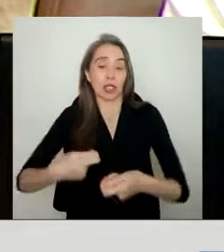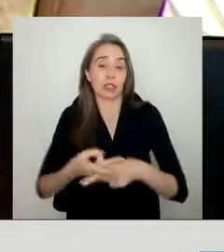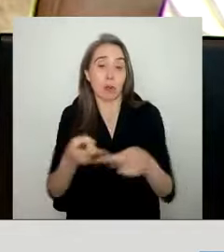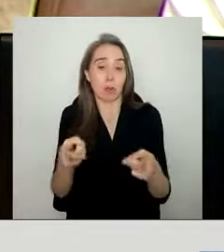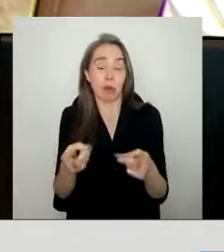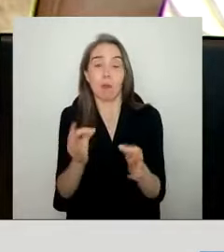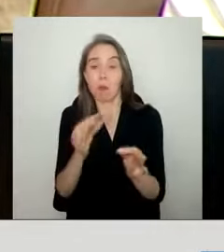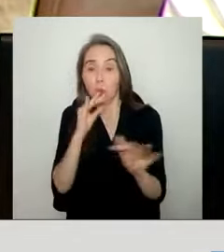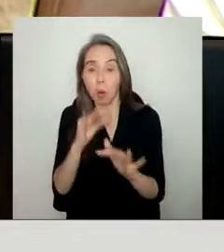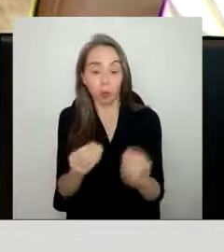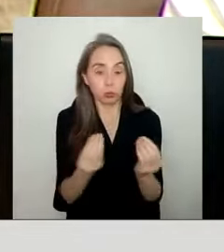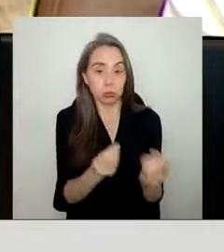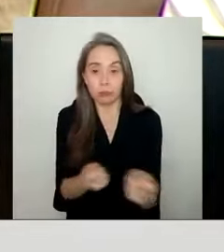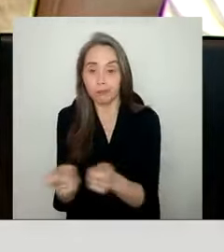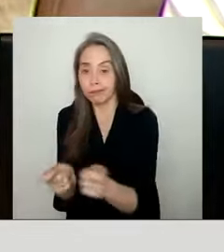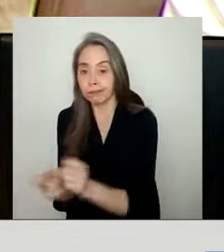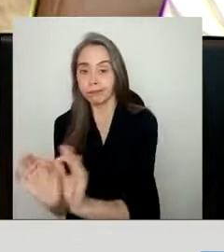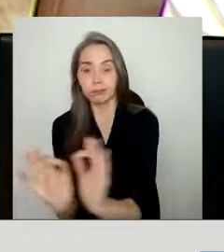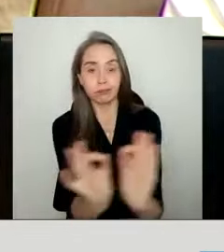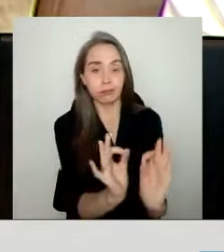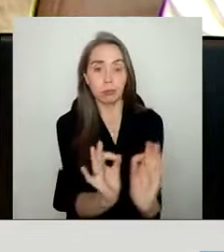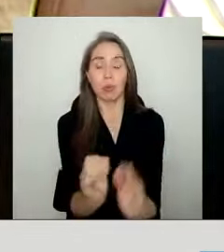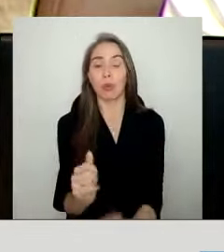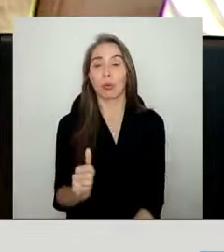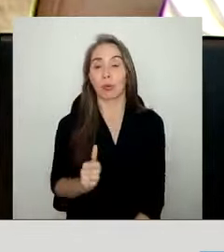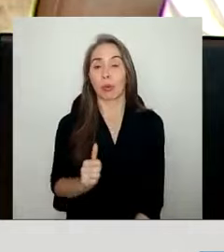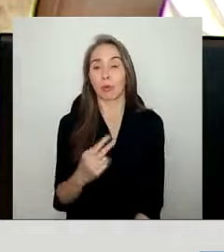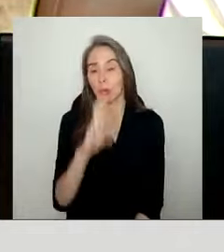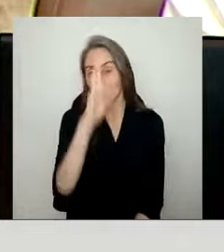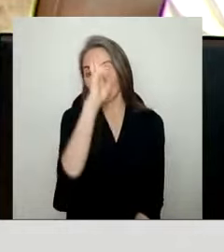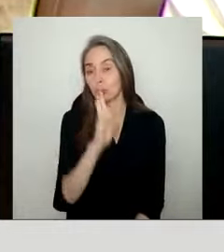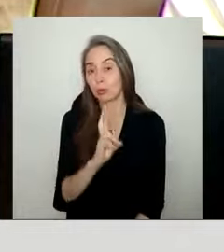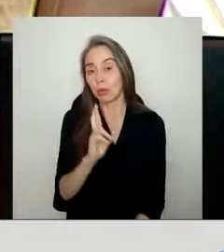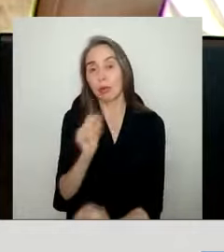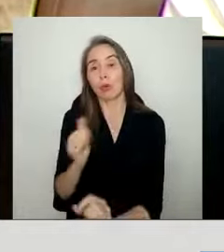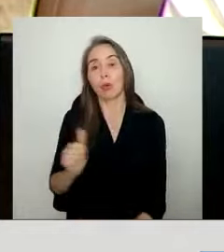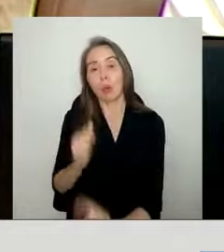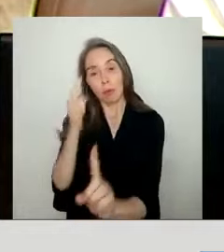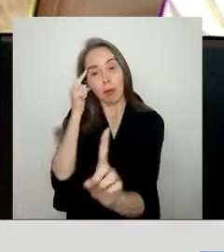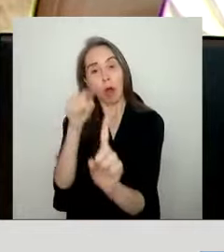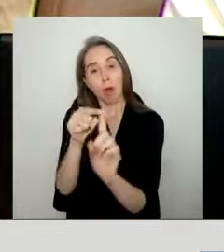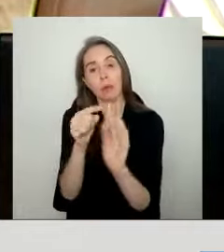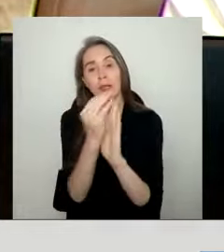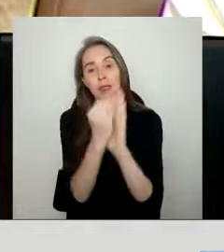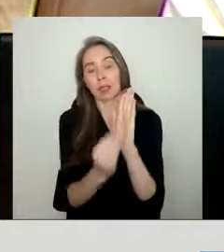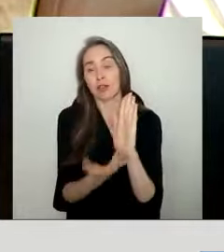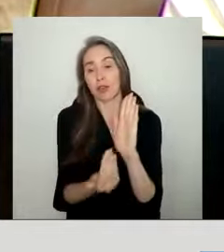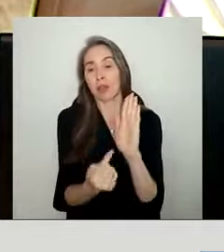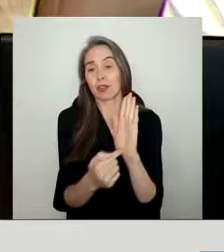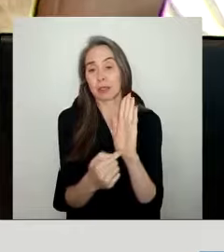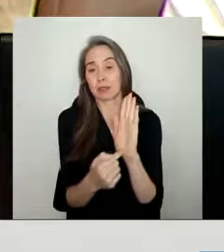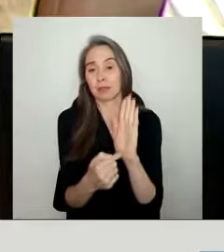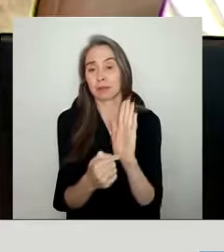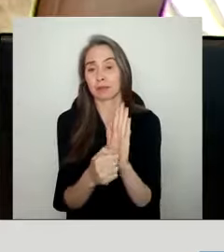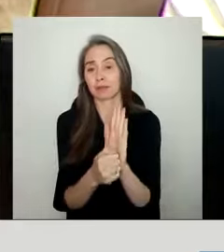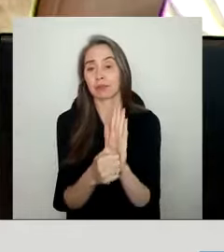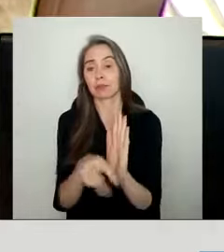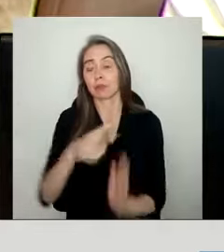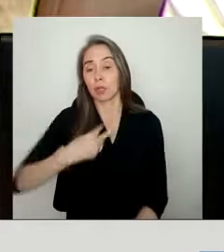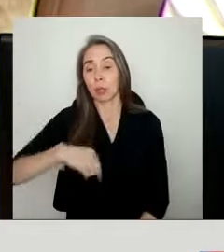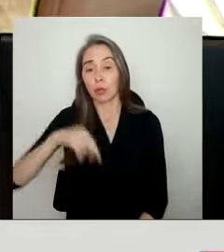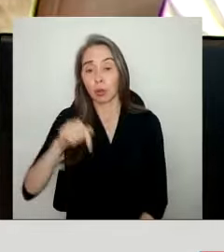que efectivamente cumplan el rol y el objetivo que se espera de ellos por cierto nos encontramos hoy día en una